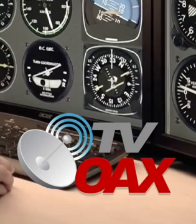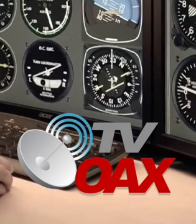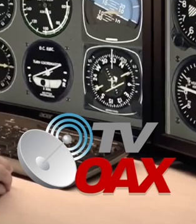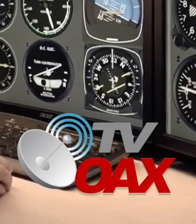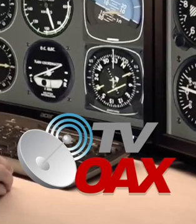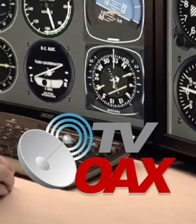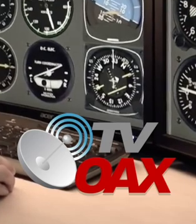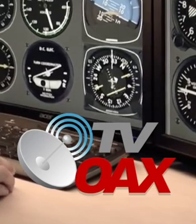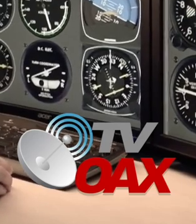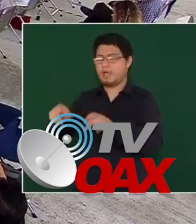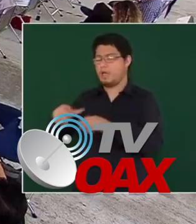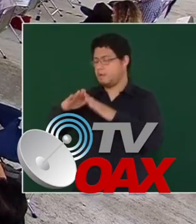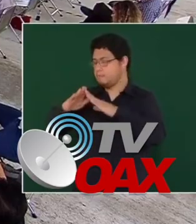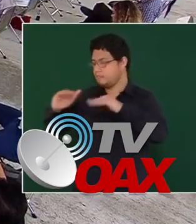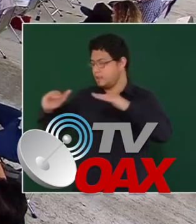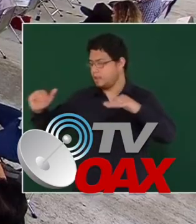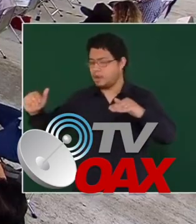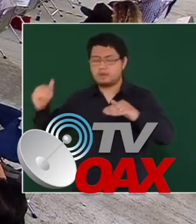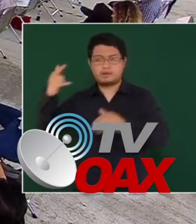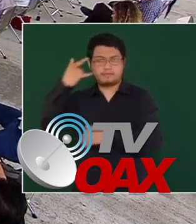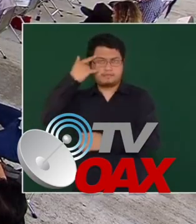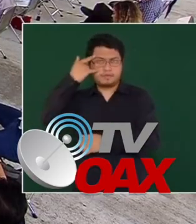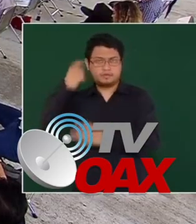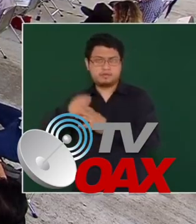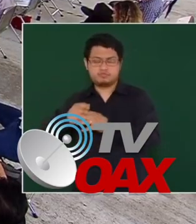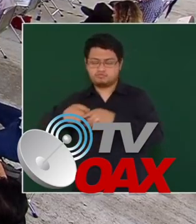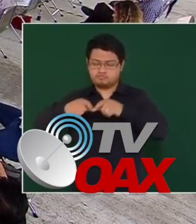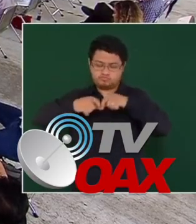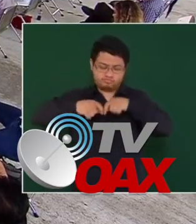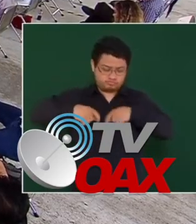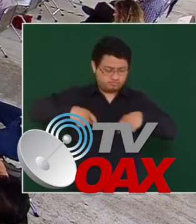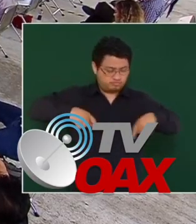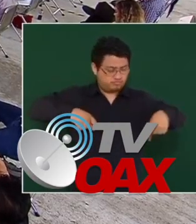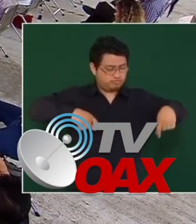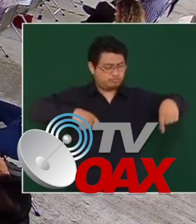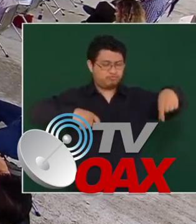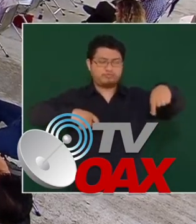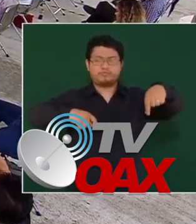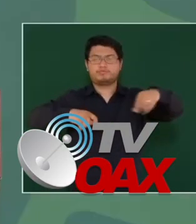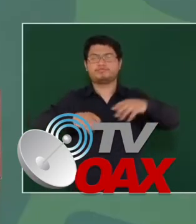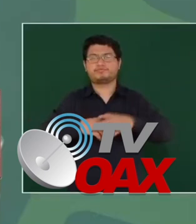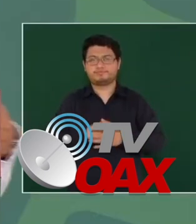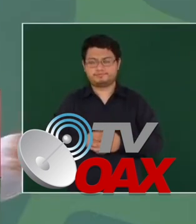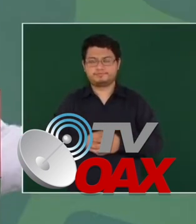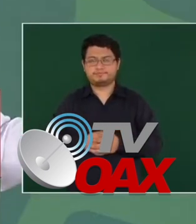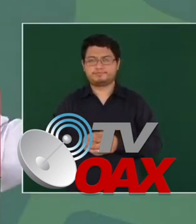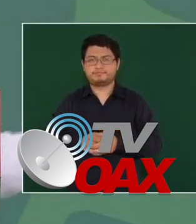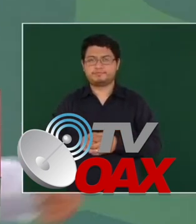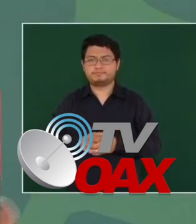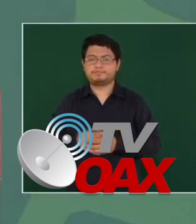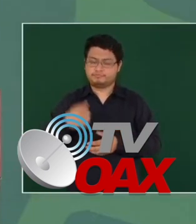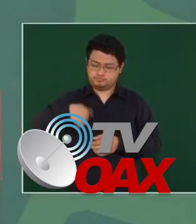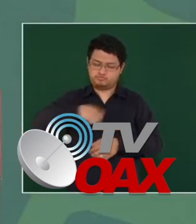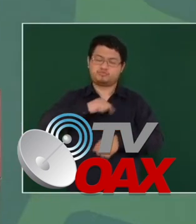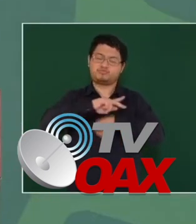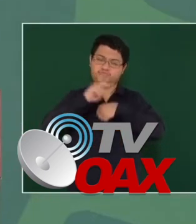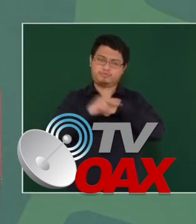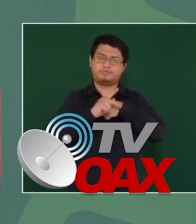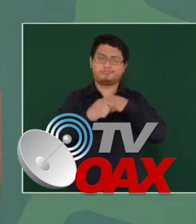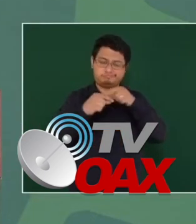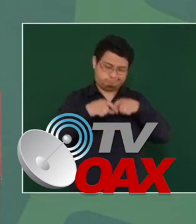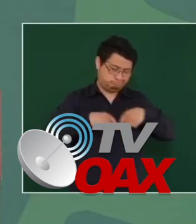todo el mar de Campeche y la zona petrolera de nuestro país.